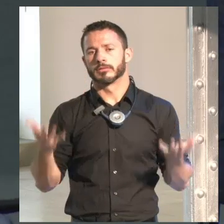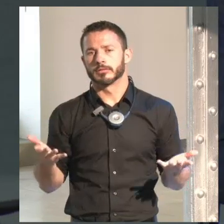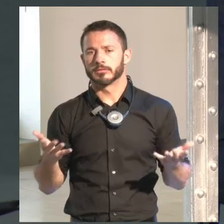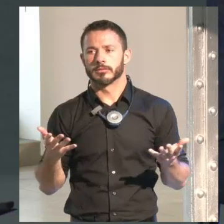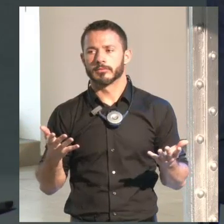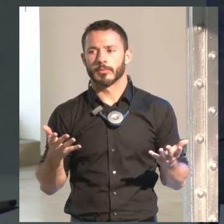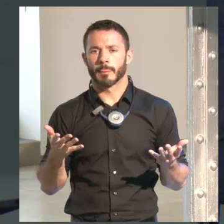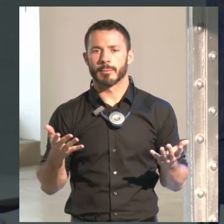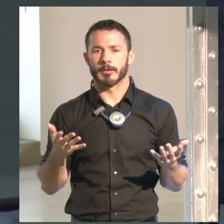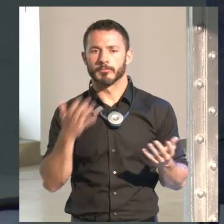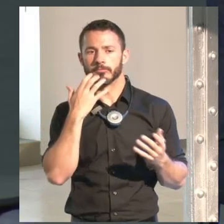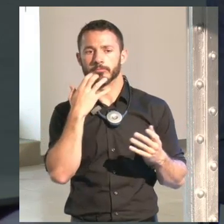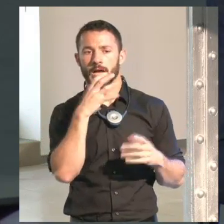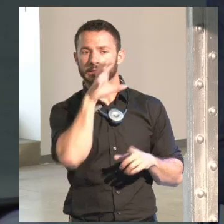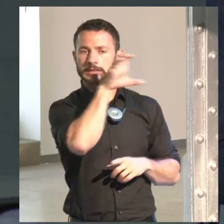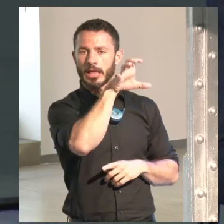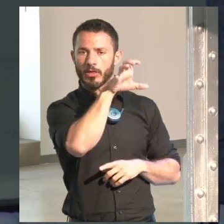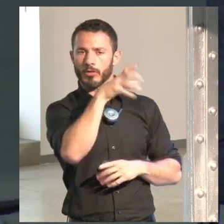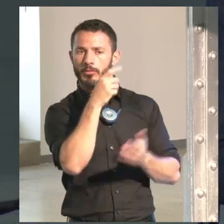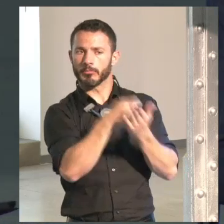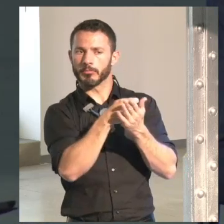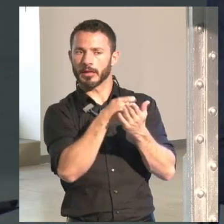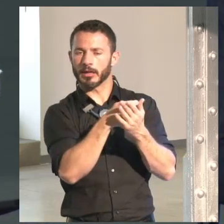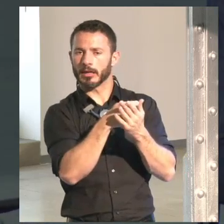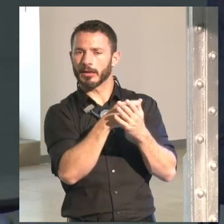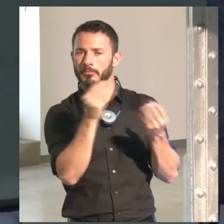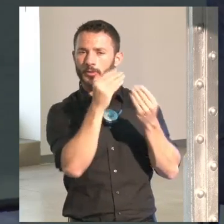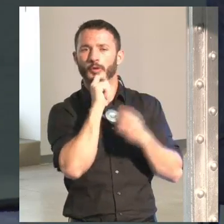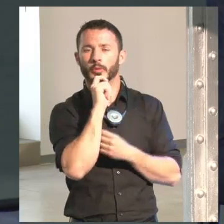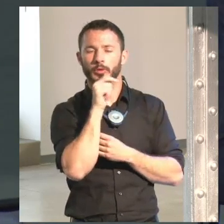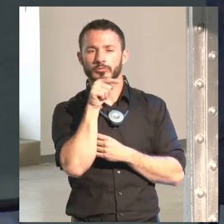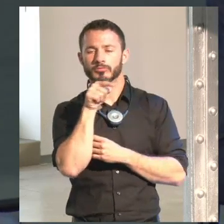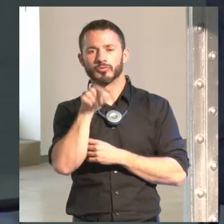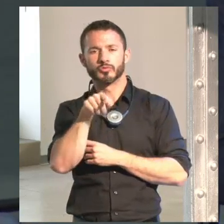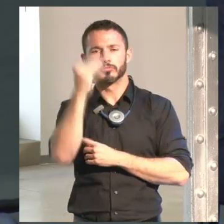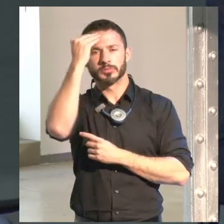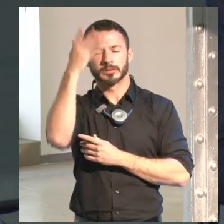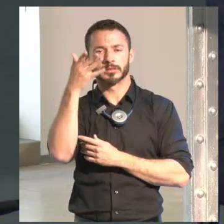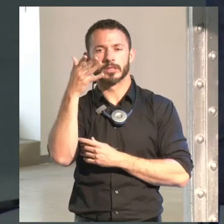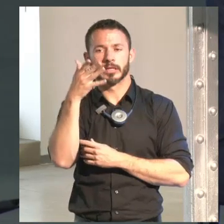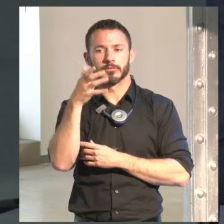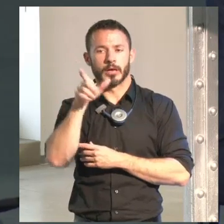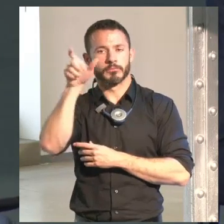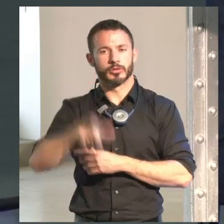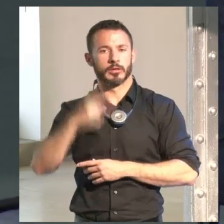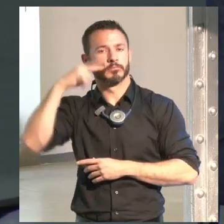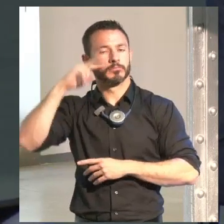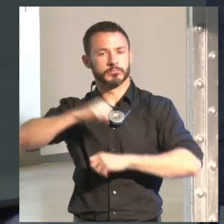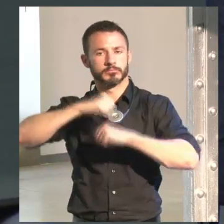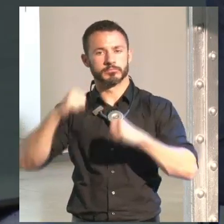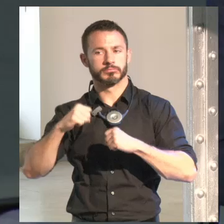lo que tengo que pagar a un Estado. ¿Tú piensas, desde el punto de vista ahora que alguien que está especializado en estos